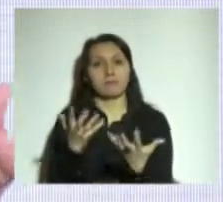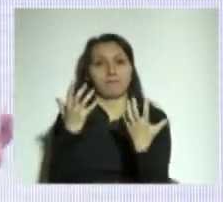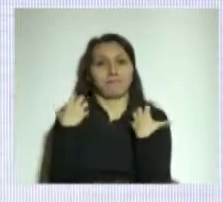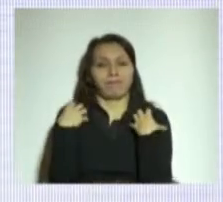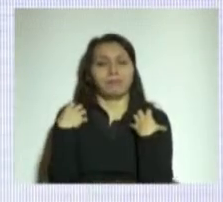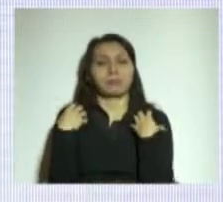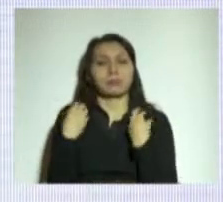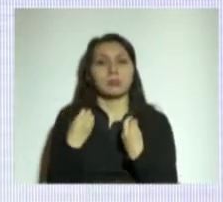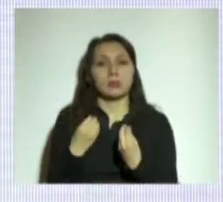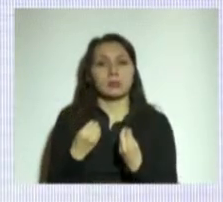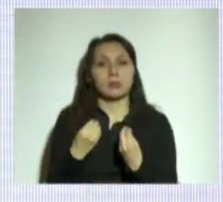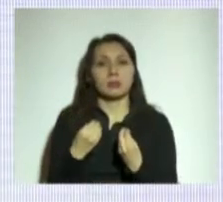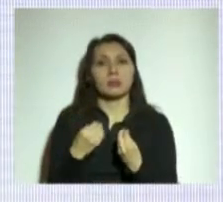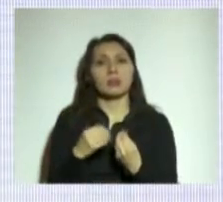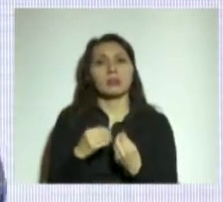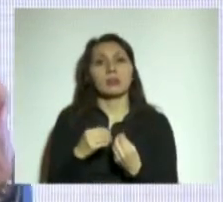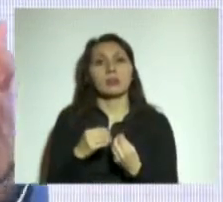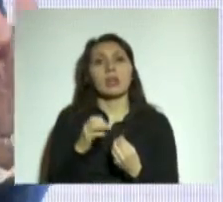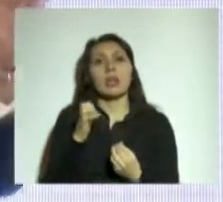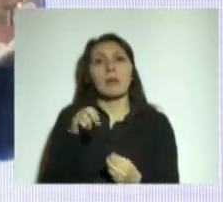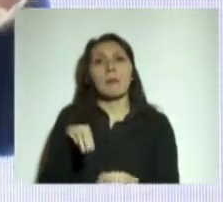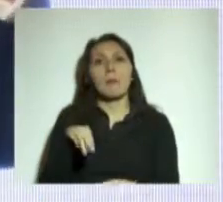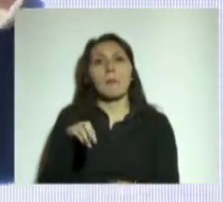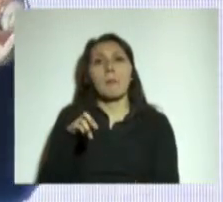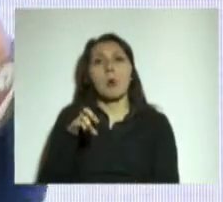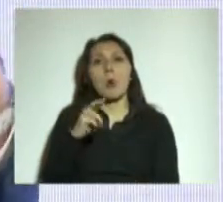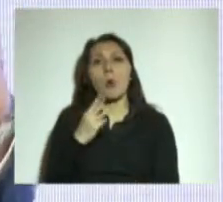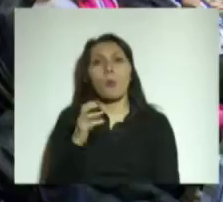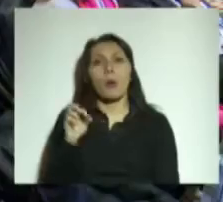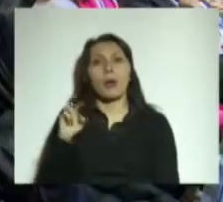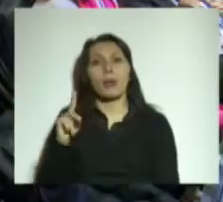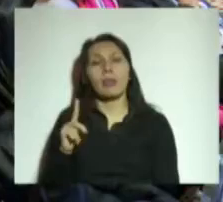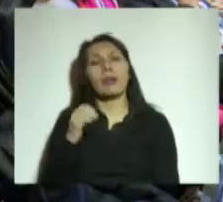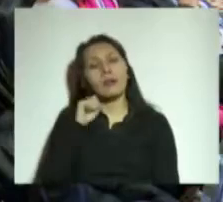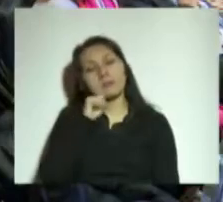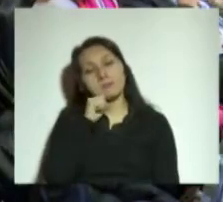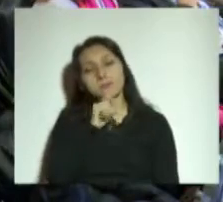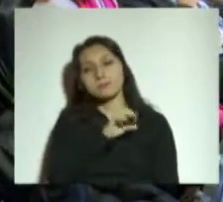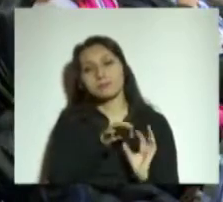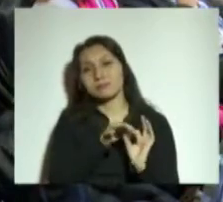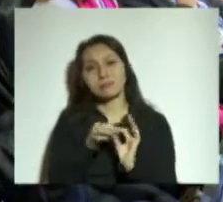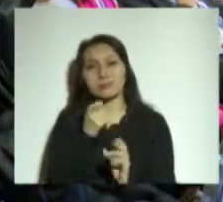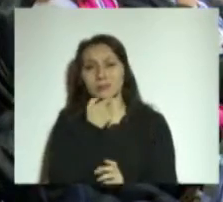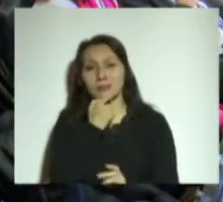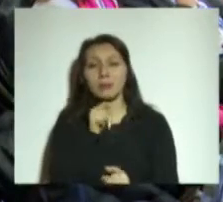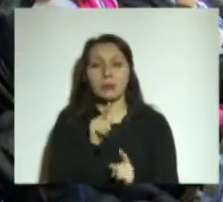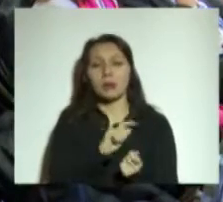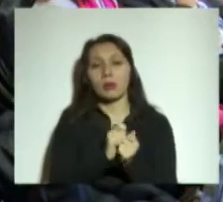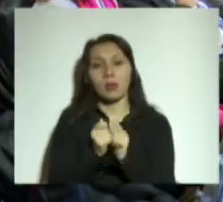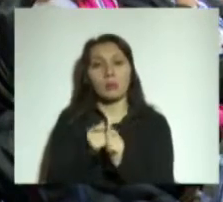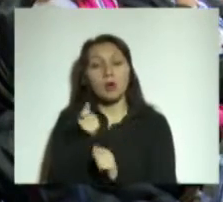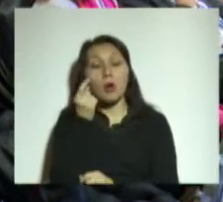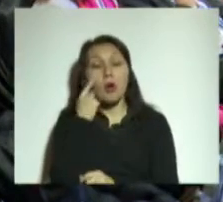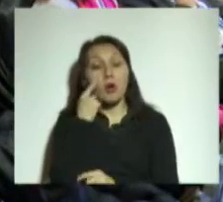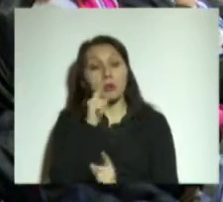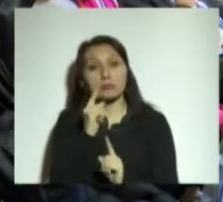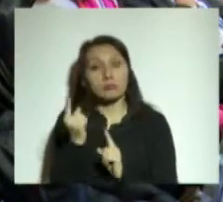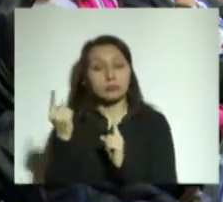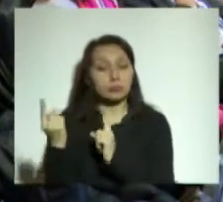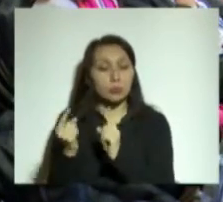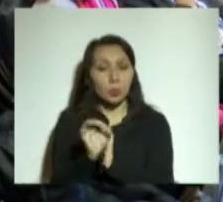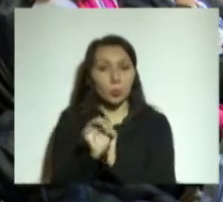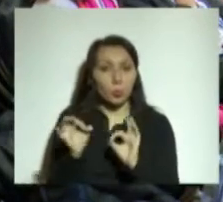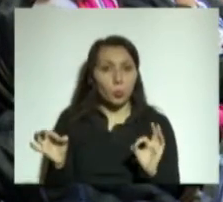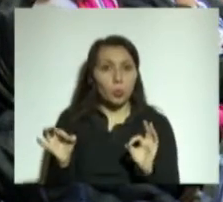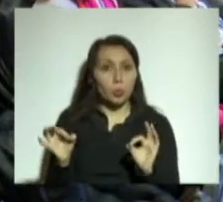empoderados, es también una palabra anglosajona, empowered, ¿no? Que los propios que están gestionando lo que normalmente se suelen conocer de uno a uno, pero